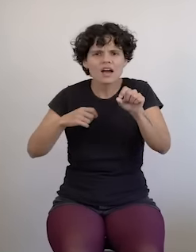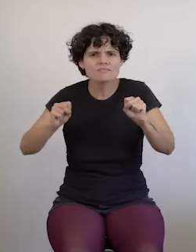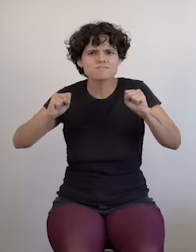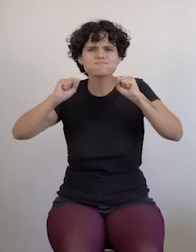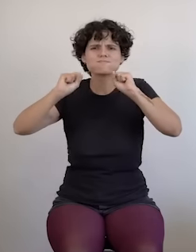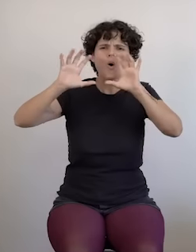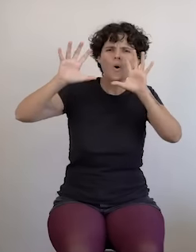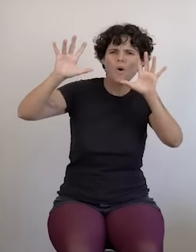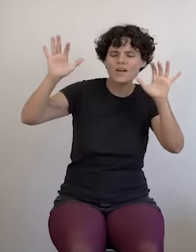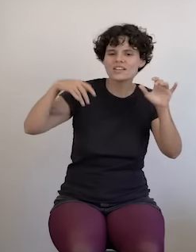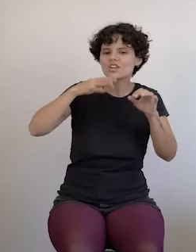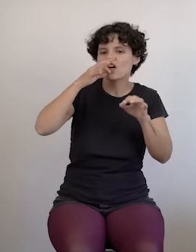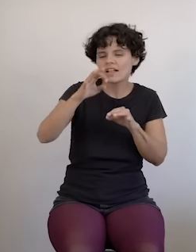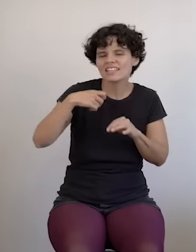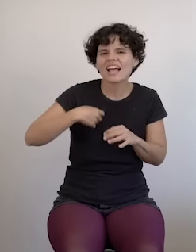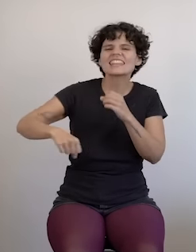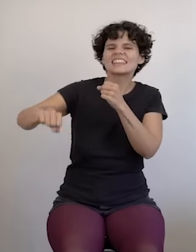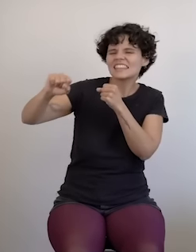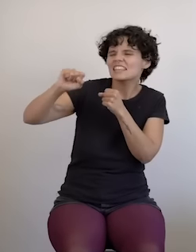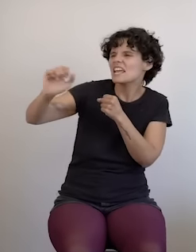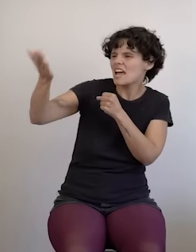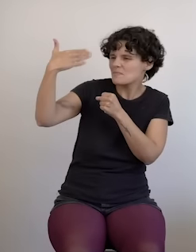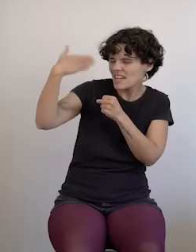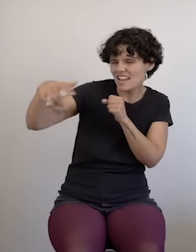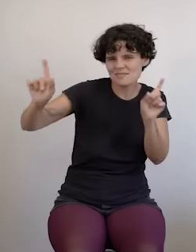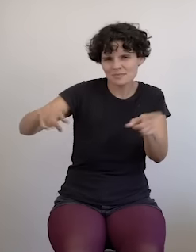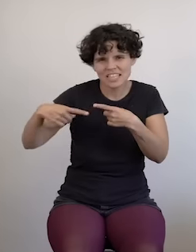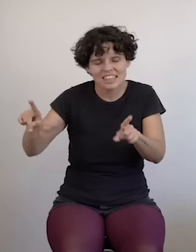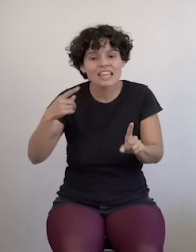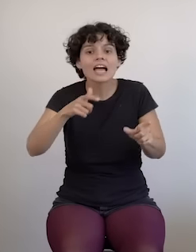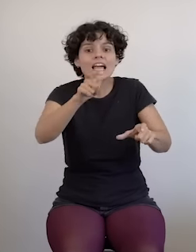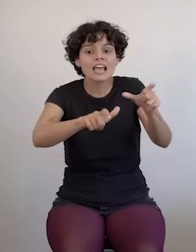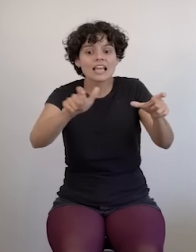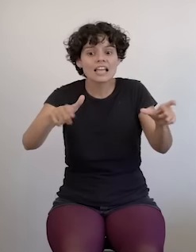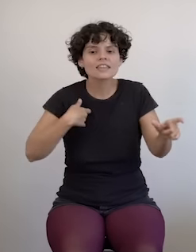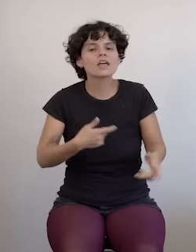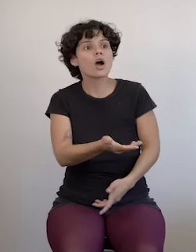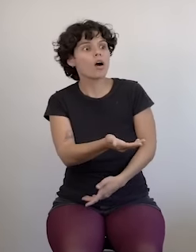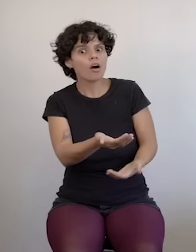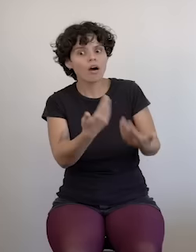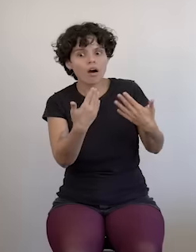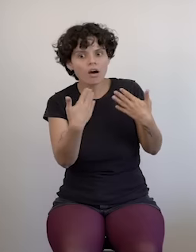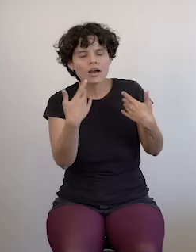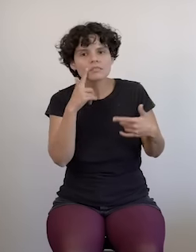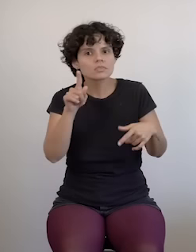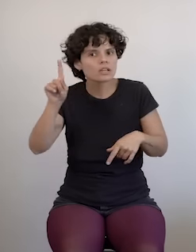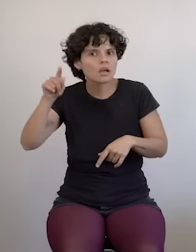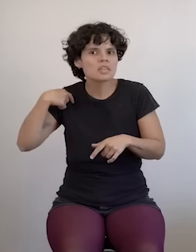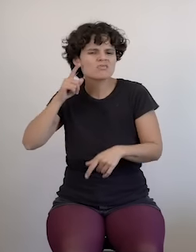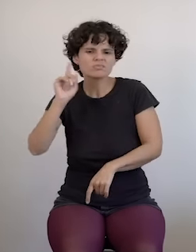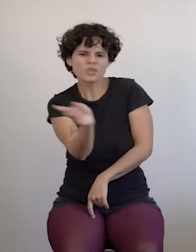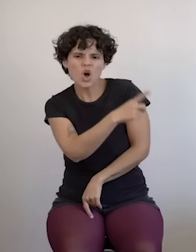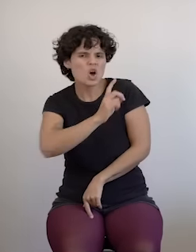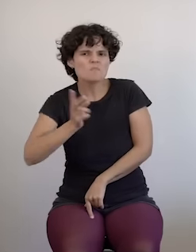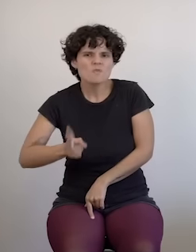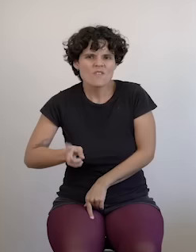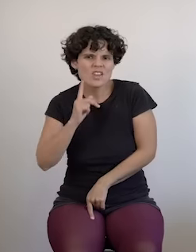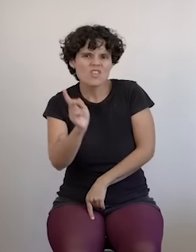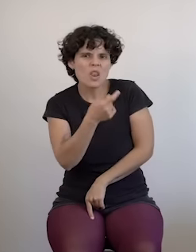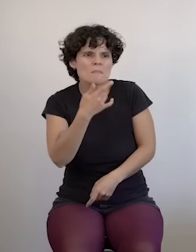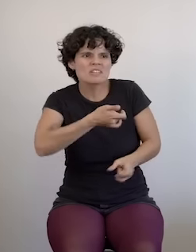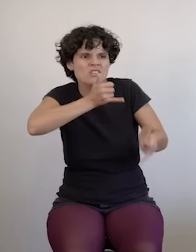Y ahí la guay fue un himno. Y la gente apoyó. Sí, la gente, ¡tira de esa! Y hasta que el DJ tuvo que tirarme la vista. ¡Y la gente, tira de la vista, coche tu